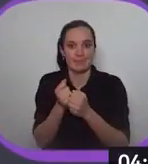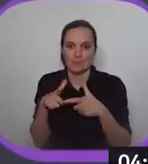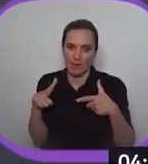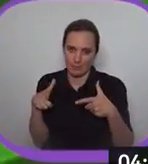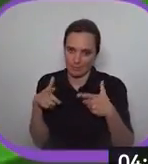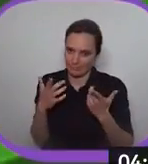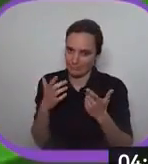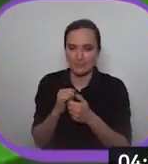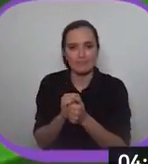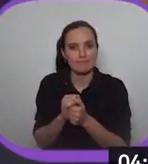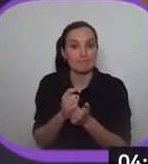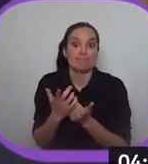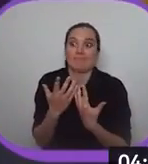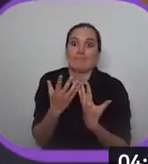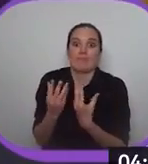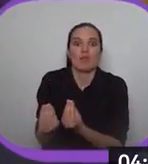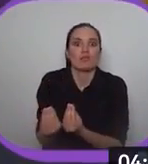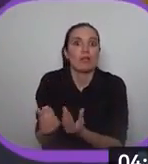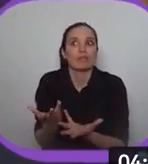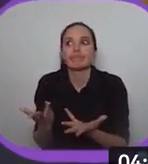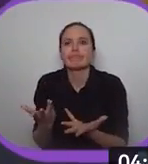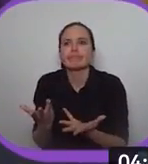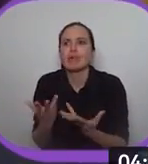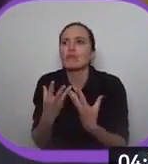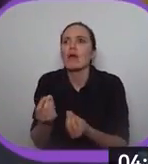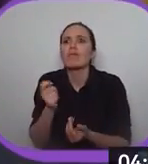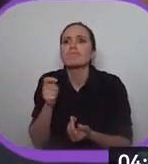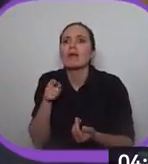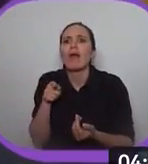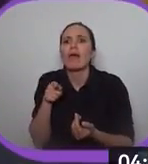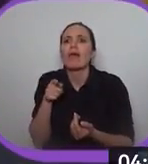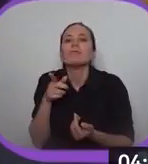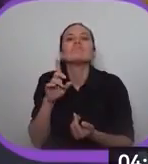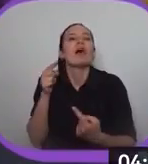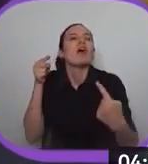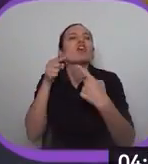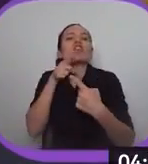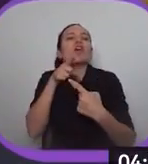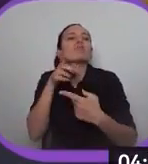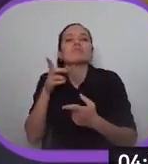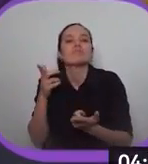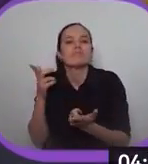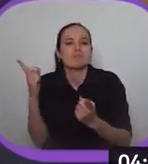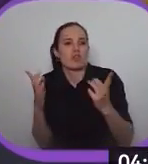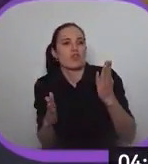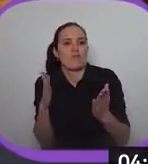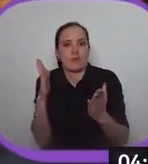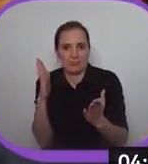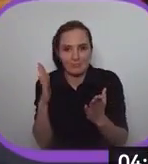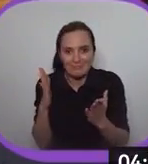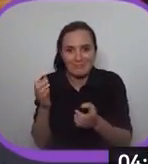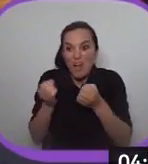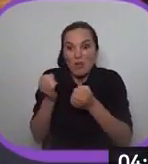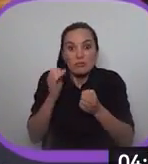además... ¿Pura suerte? Oye, intenté ayudar al menos a... ¿cómo se llama? Contra... el robo lo que sea. Tenemos